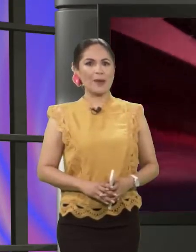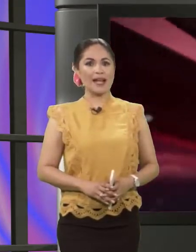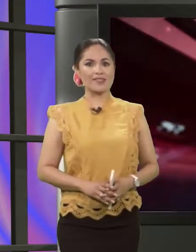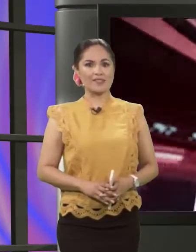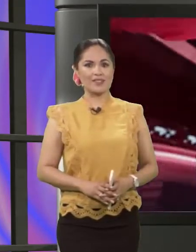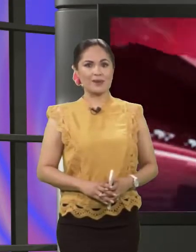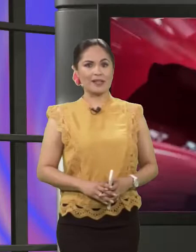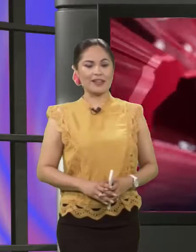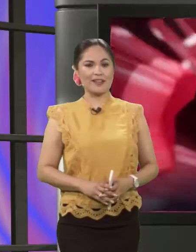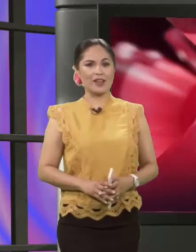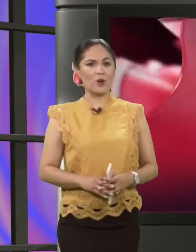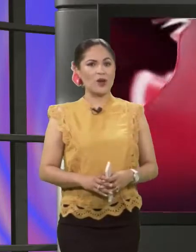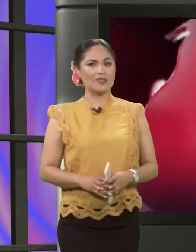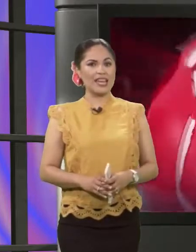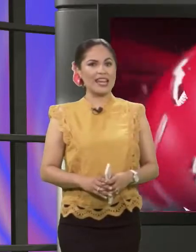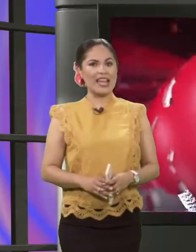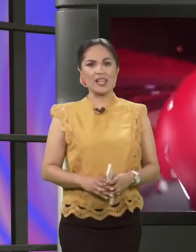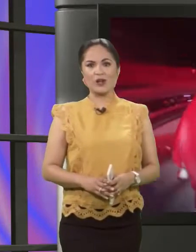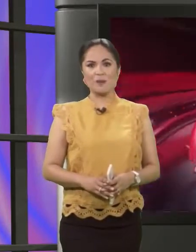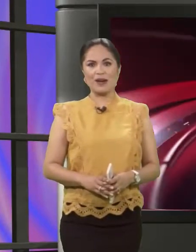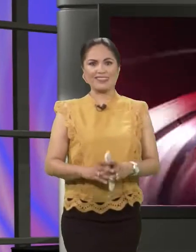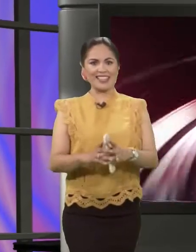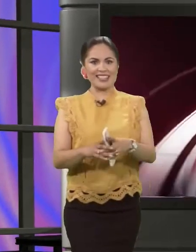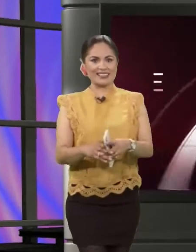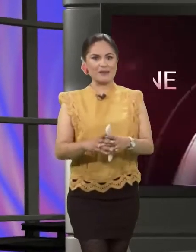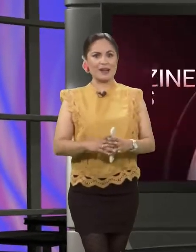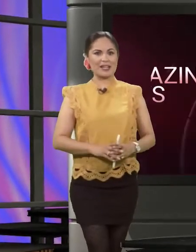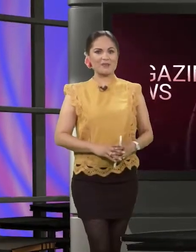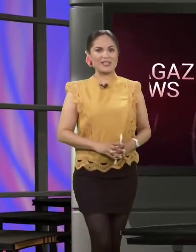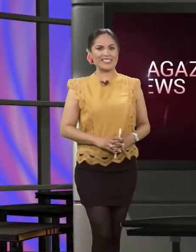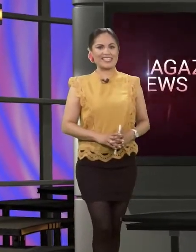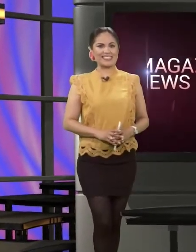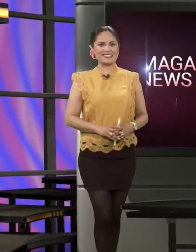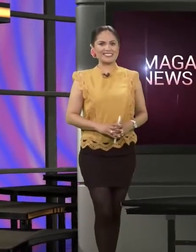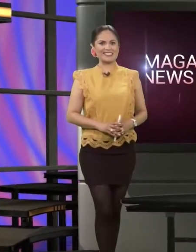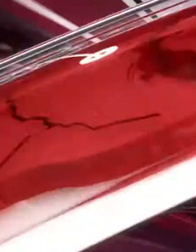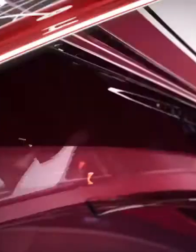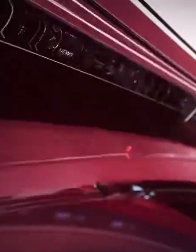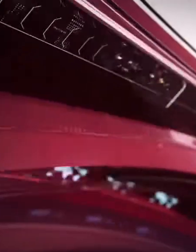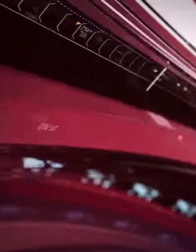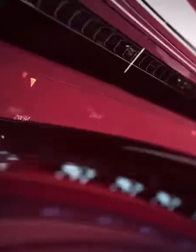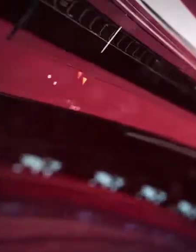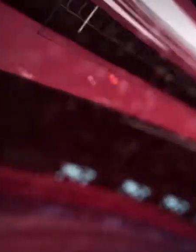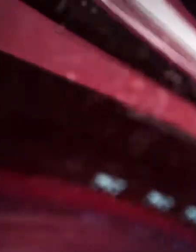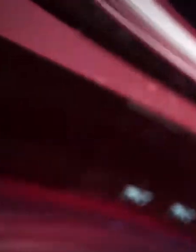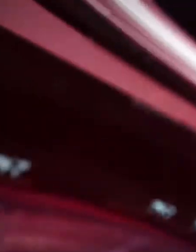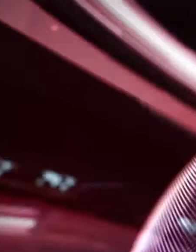YouTube Magazine TV Querétaro, dale like, comparte y activa la campanita.